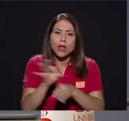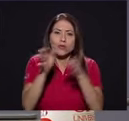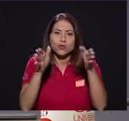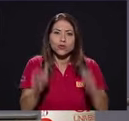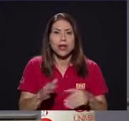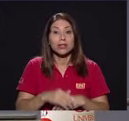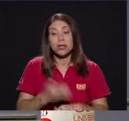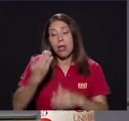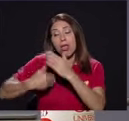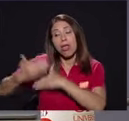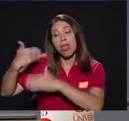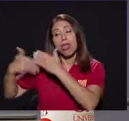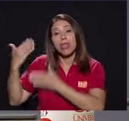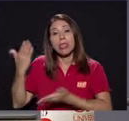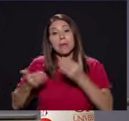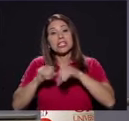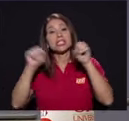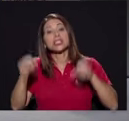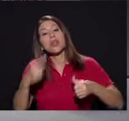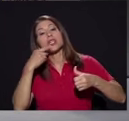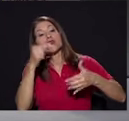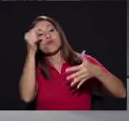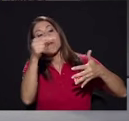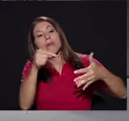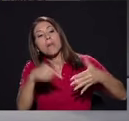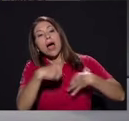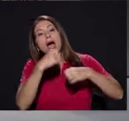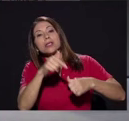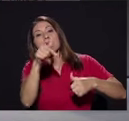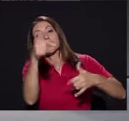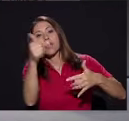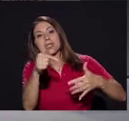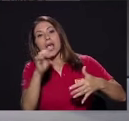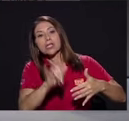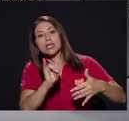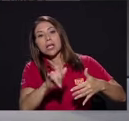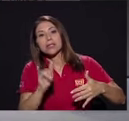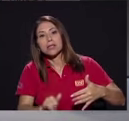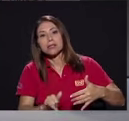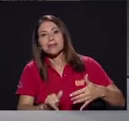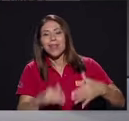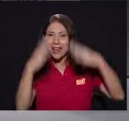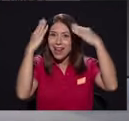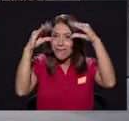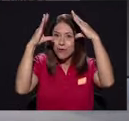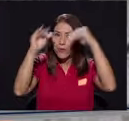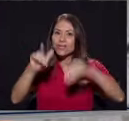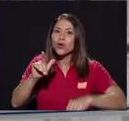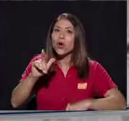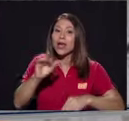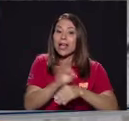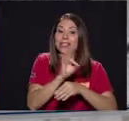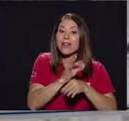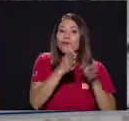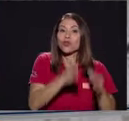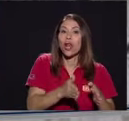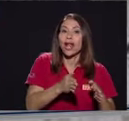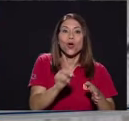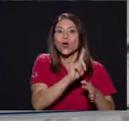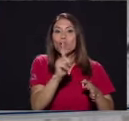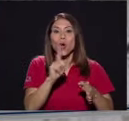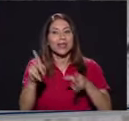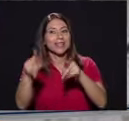funcionarias. Si históricamente el sistema les ha dicho cómo se hacen las cosas en la opacidad, que la información es del funcionario y no de la gente, pues revertir eso es un